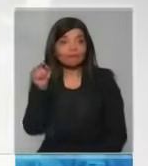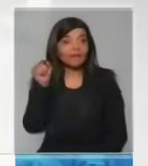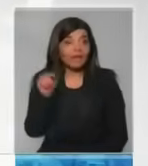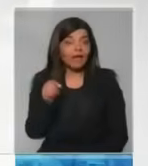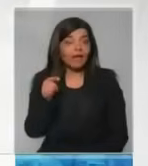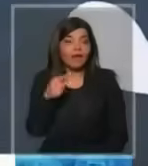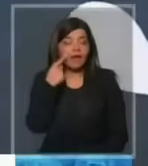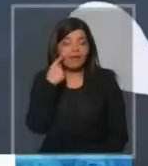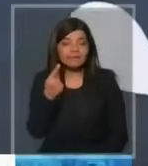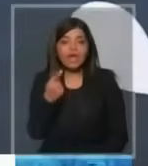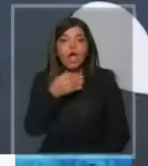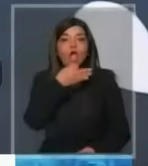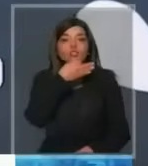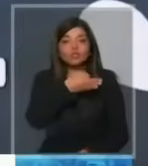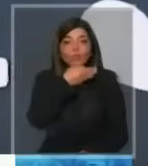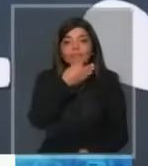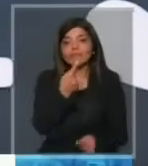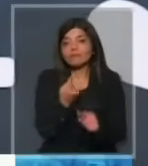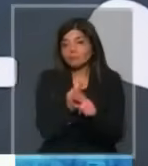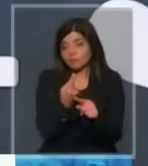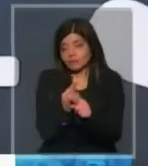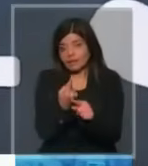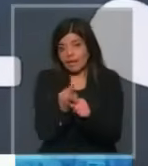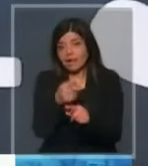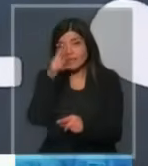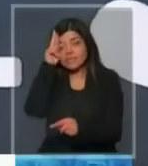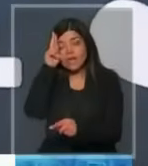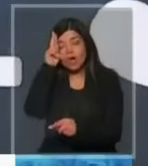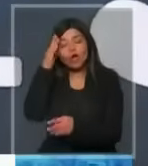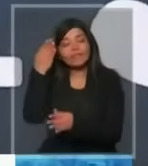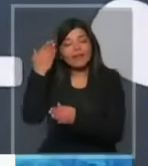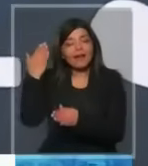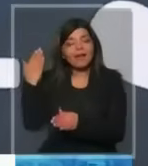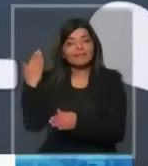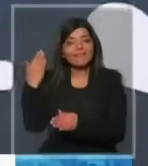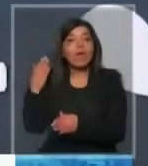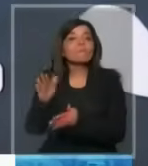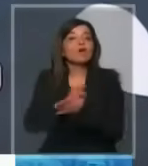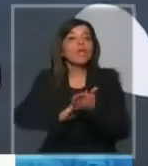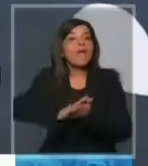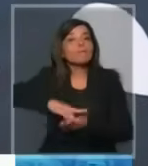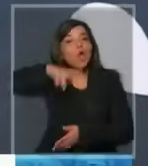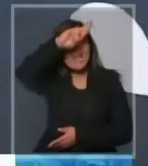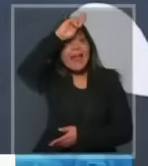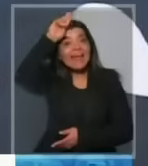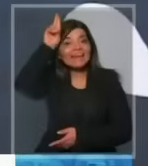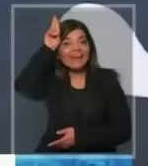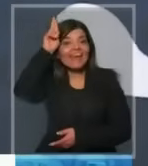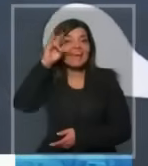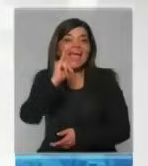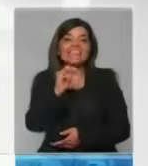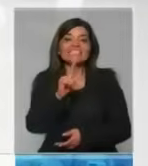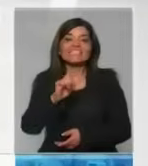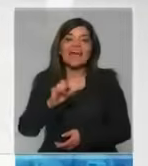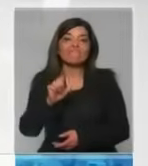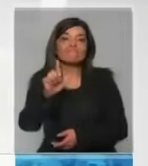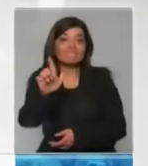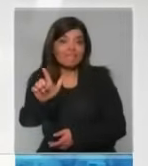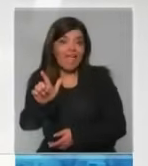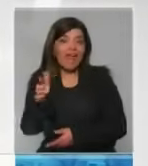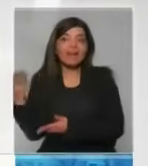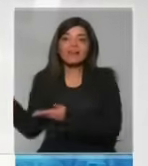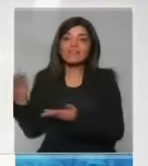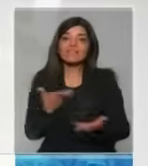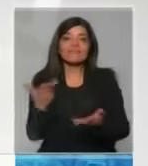Pero quería comentarte lo siguiente, recordé la serie de Crown cuando era la reina Isabel quien recibía, ¿no?, a los primeros ministros y así pasó muchos años,